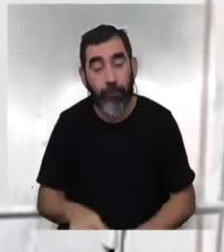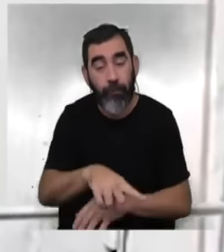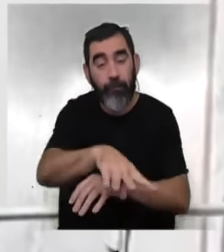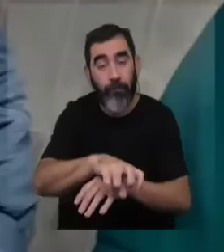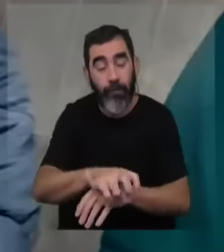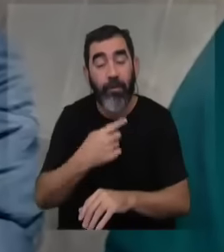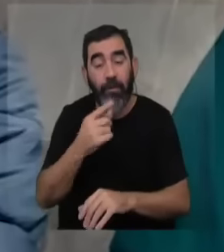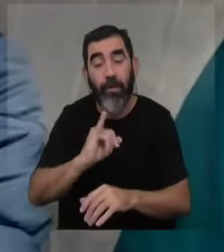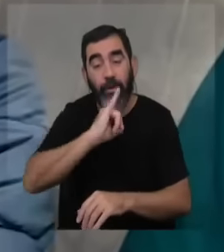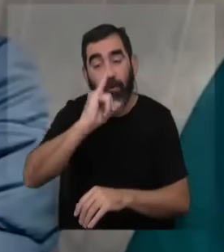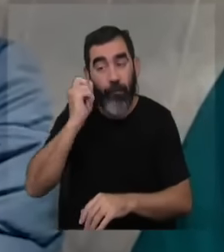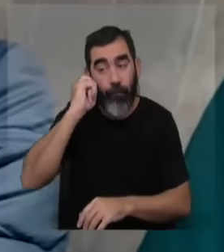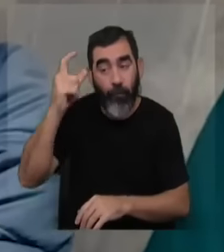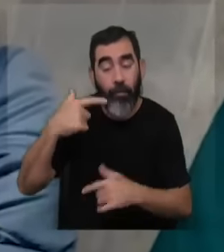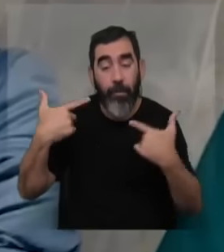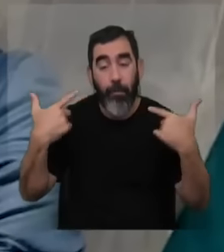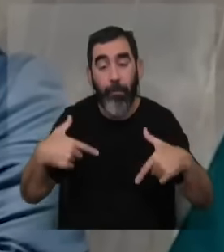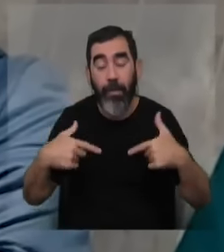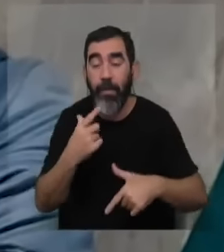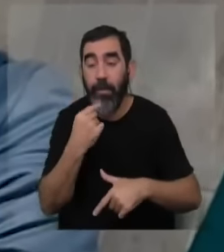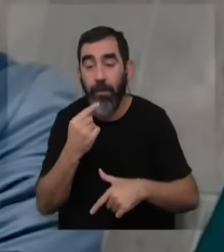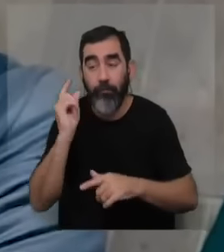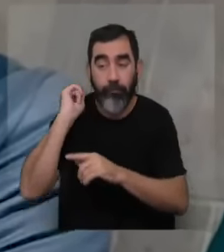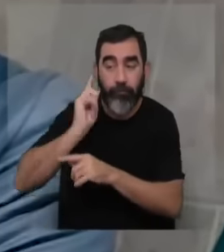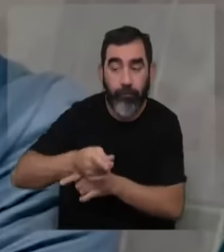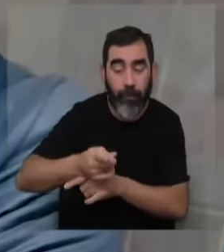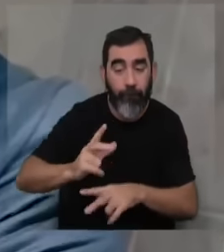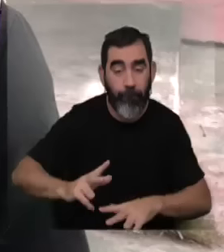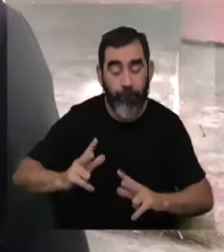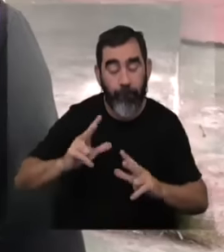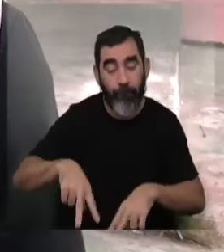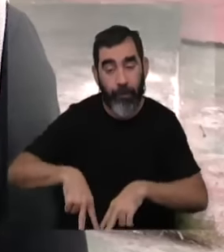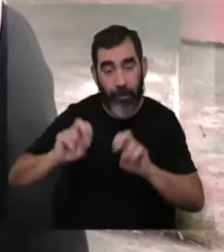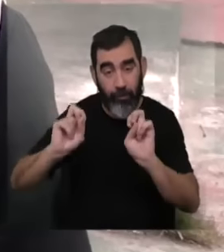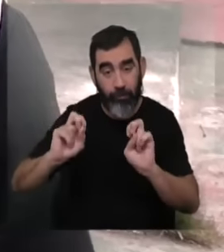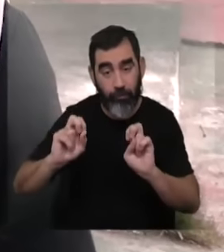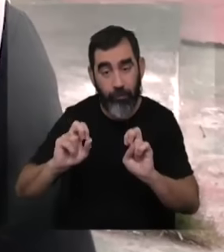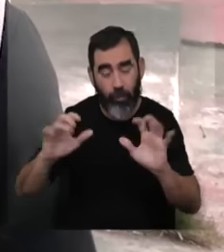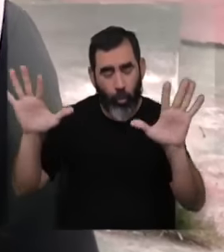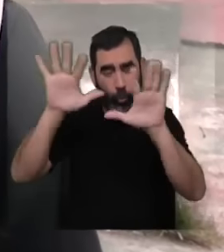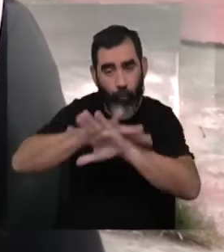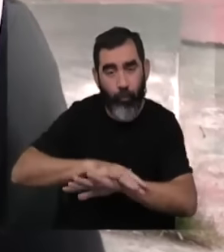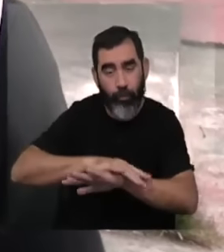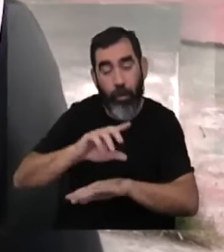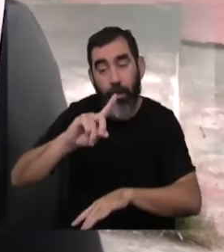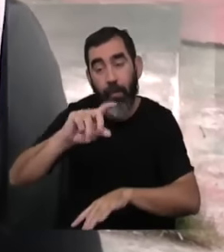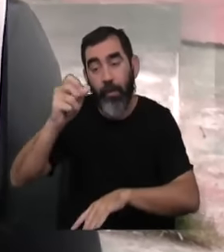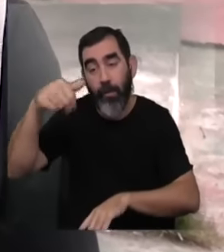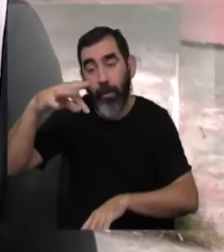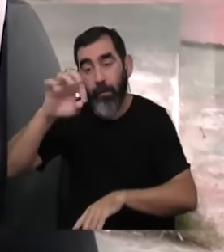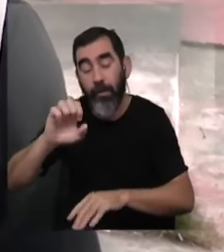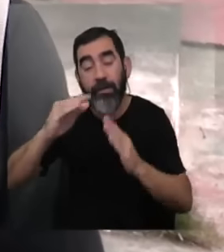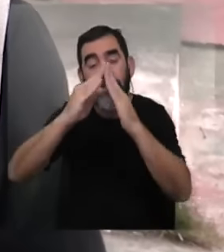basó en un informe de inteligencia del Ministerio del interior para formalizar la investigación contra El joven a quien confundió con el Dante del